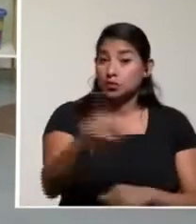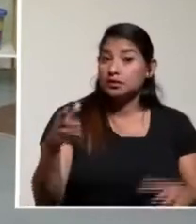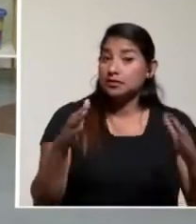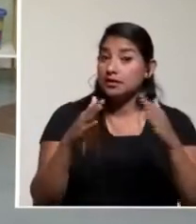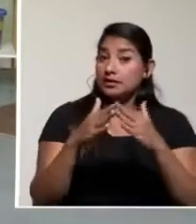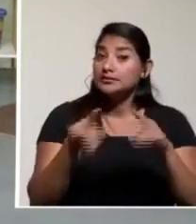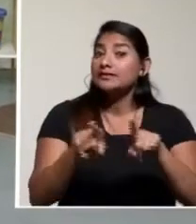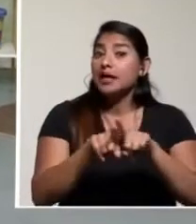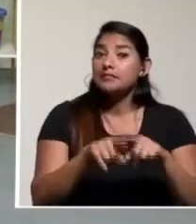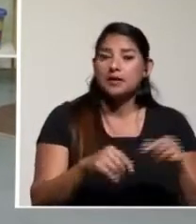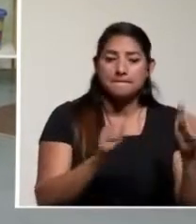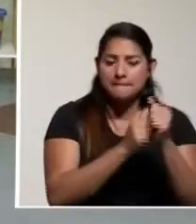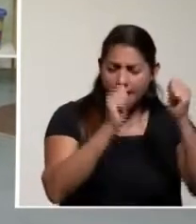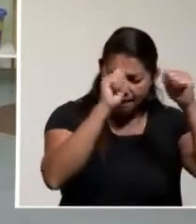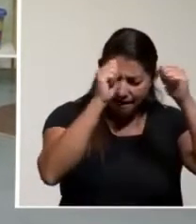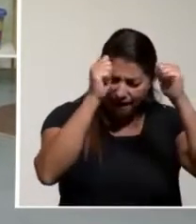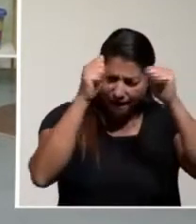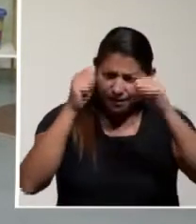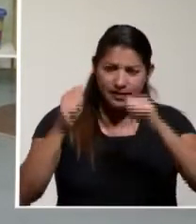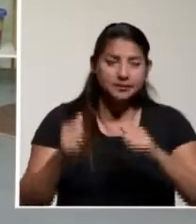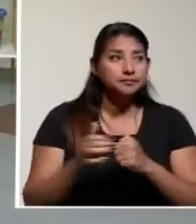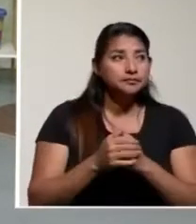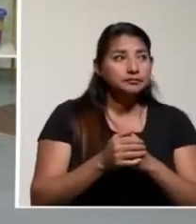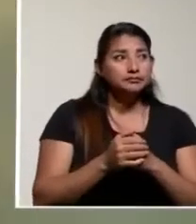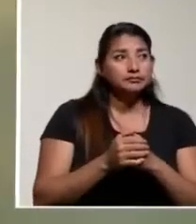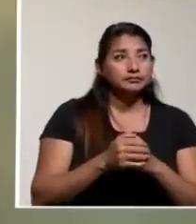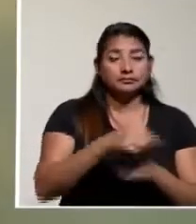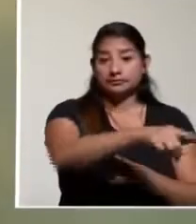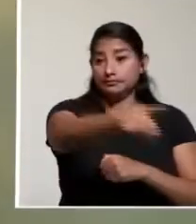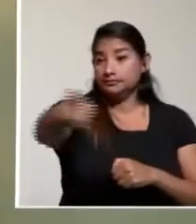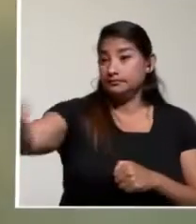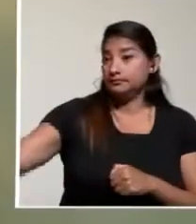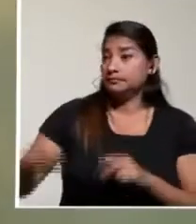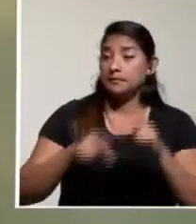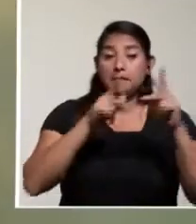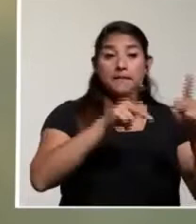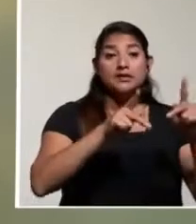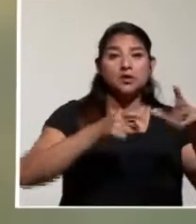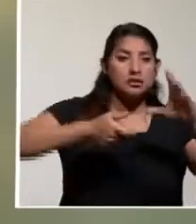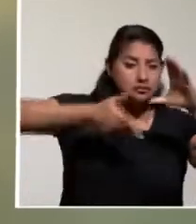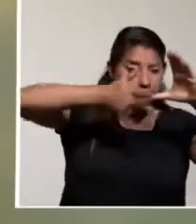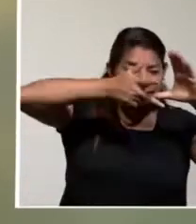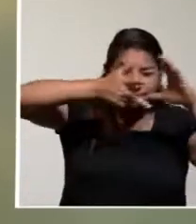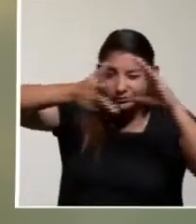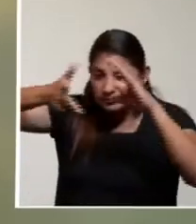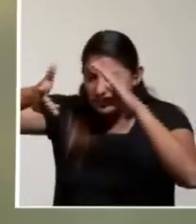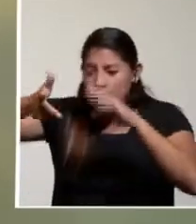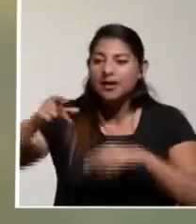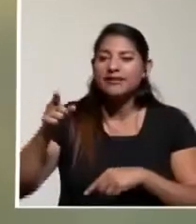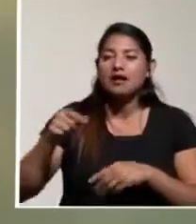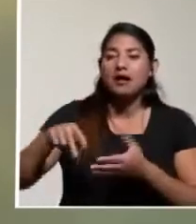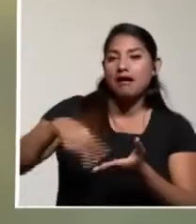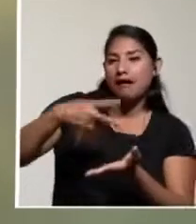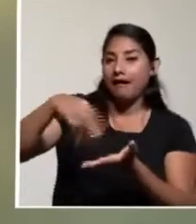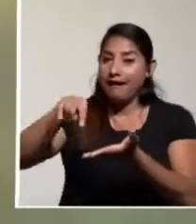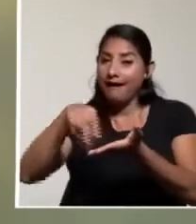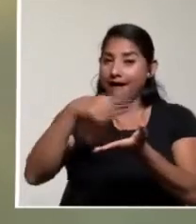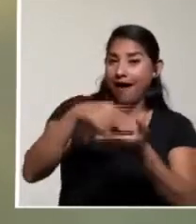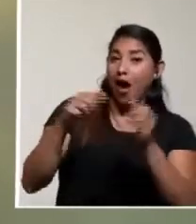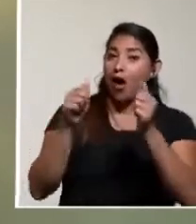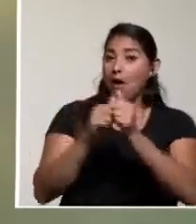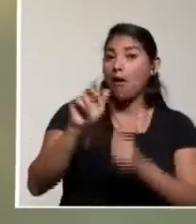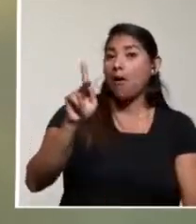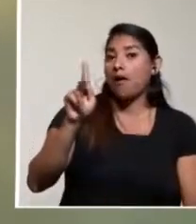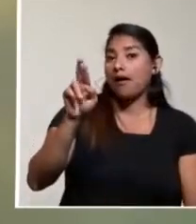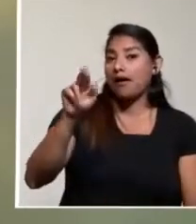tienen en casa también va a sonar. Y aquí las personas que están atrás de las cámaras van a bailar con niña Carla, ¿de